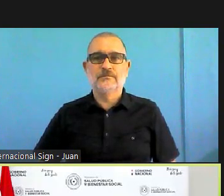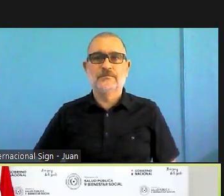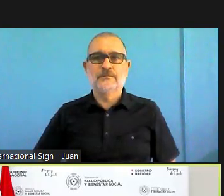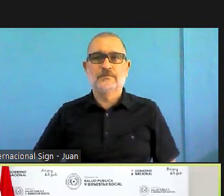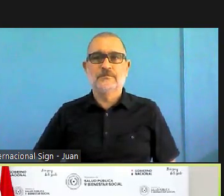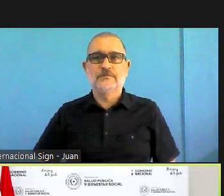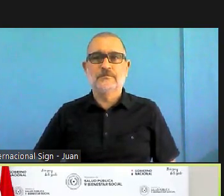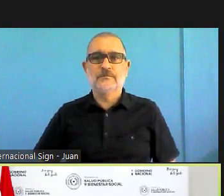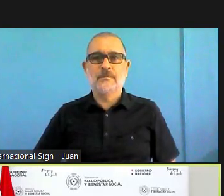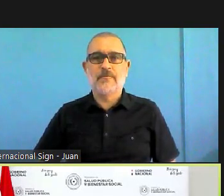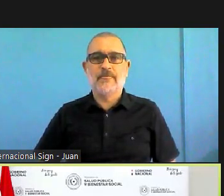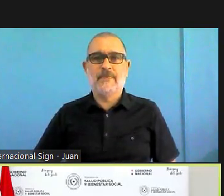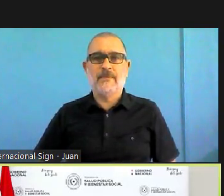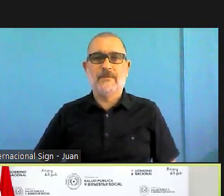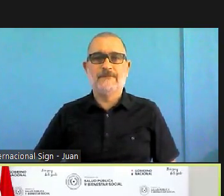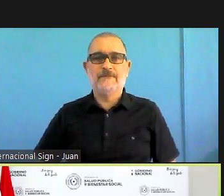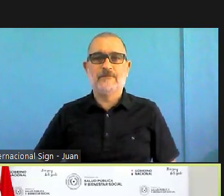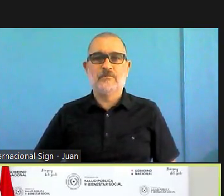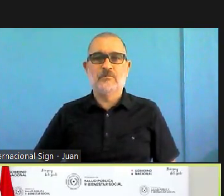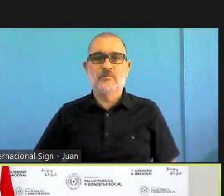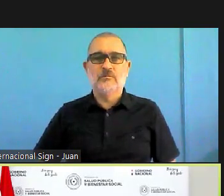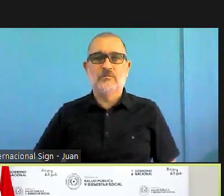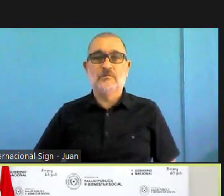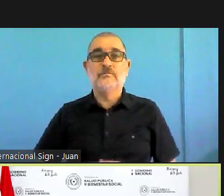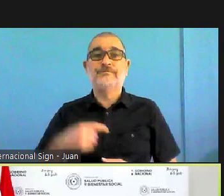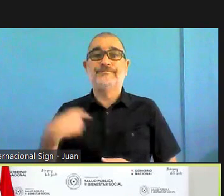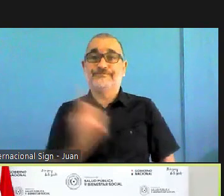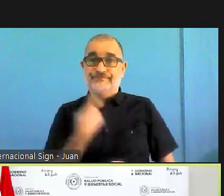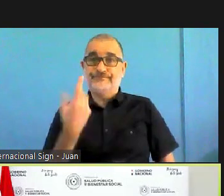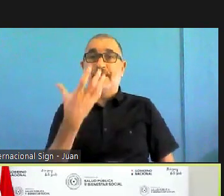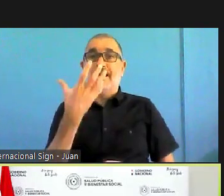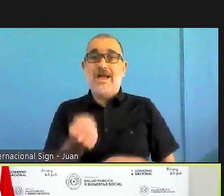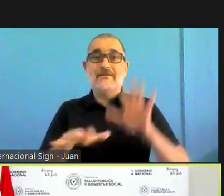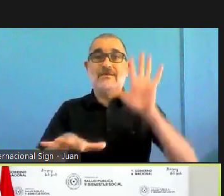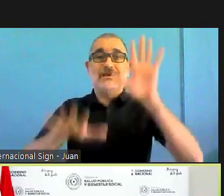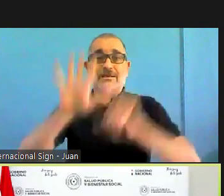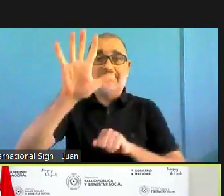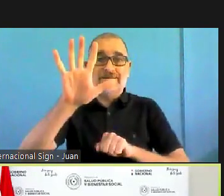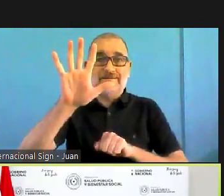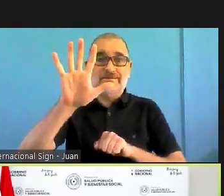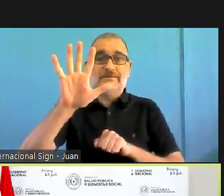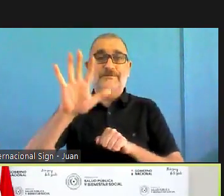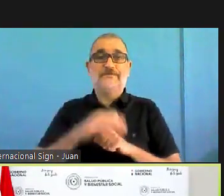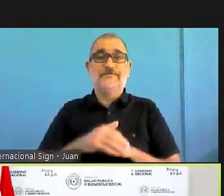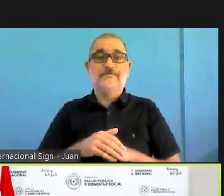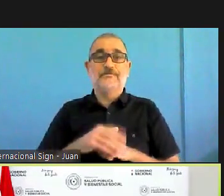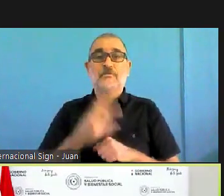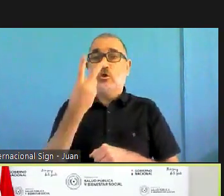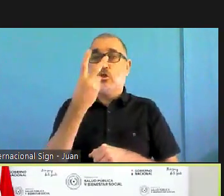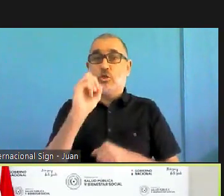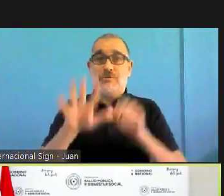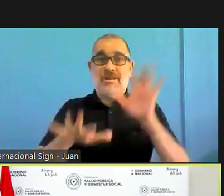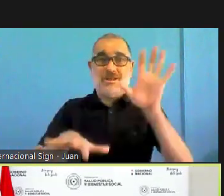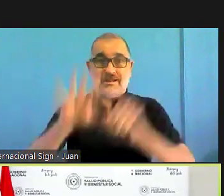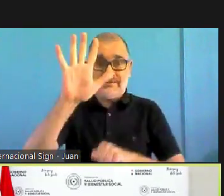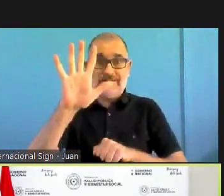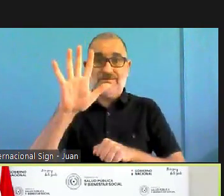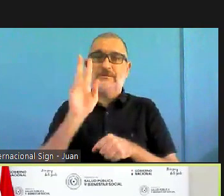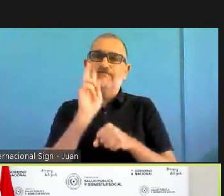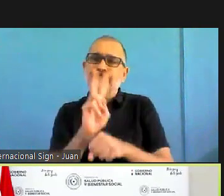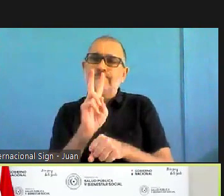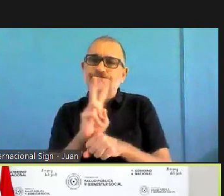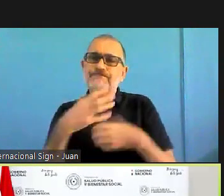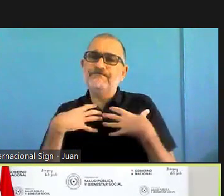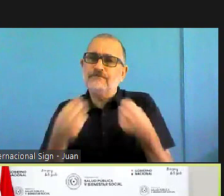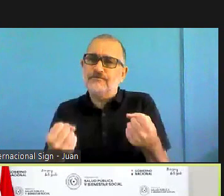3 regiones de las 18 regiones del país, 3 regiones pilotos, donde en 3 hospitales, cada región tiene un hospital de